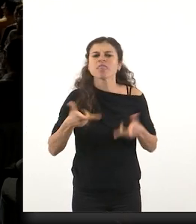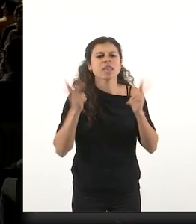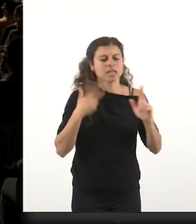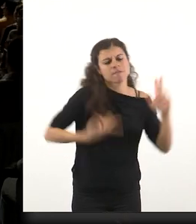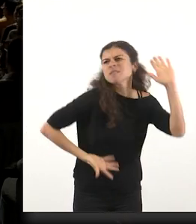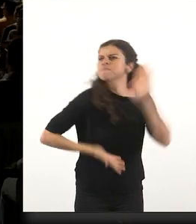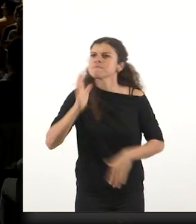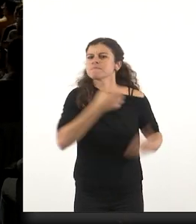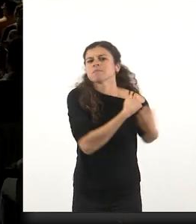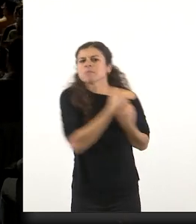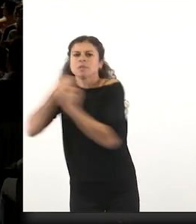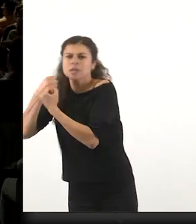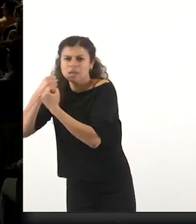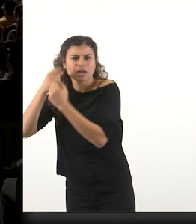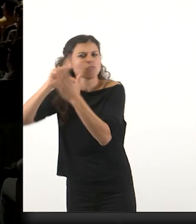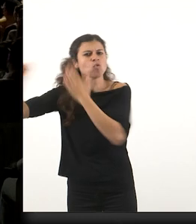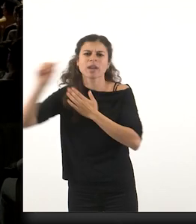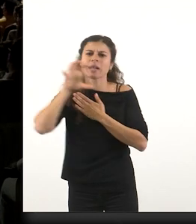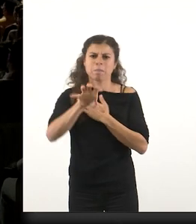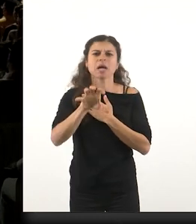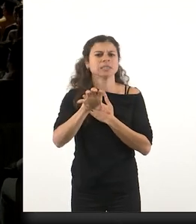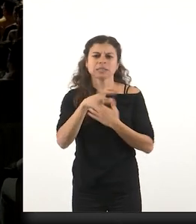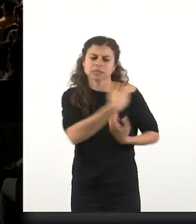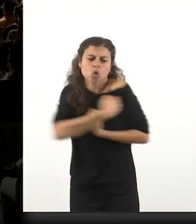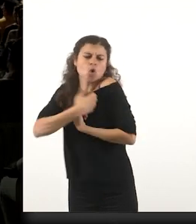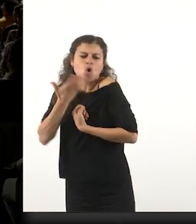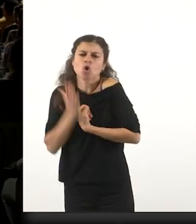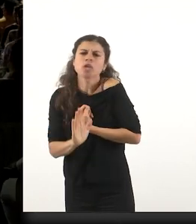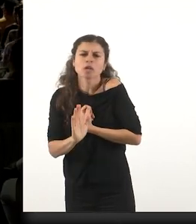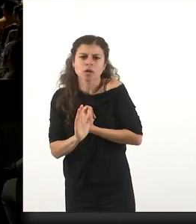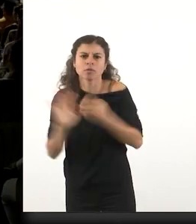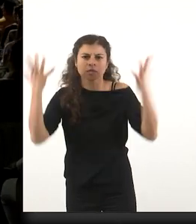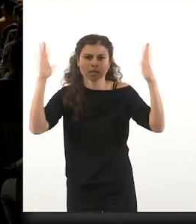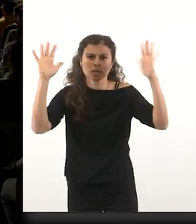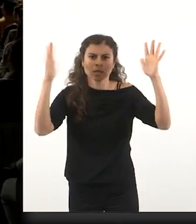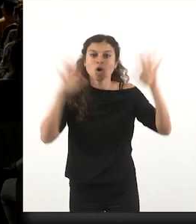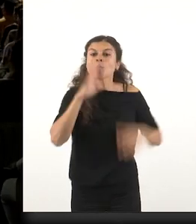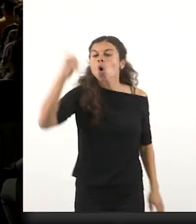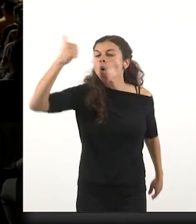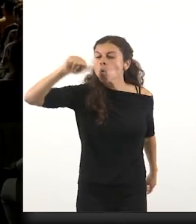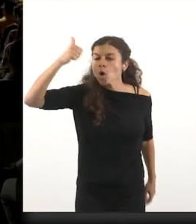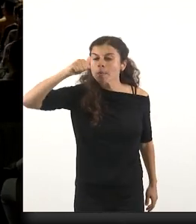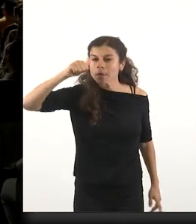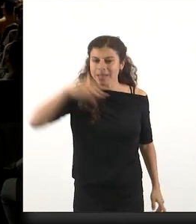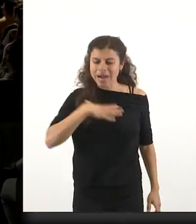tío, un hombre que es capaz